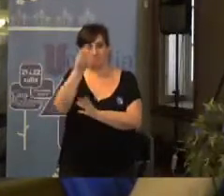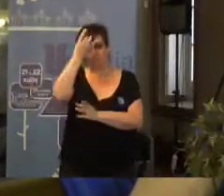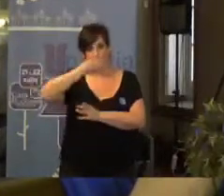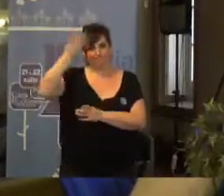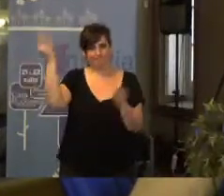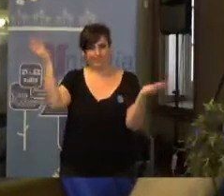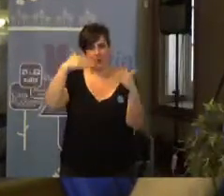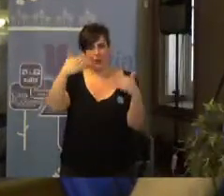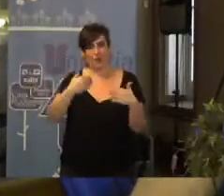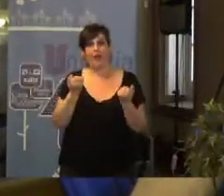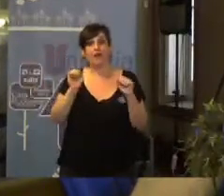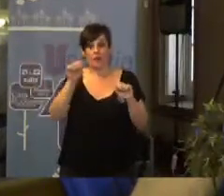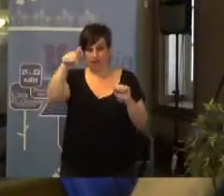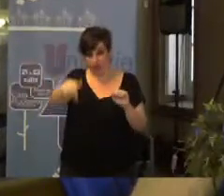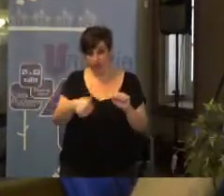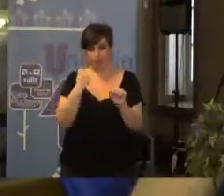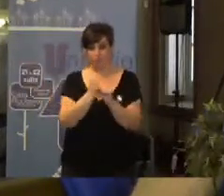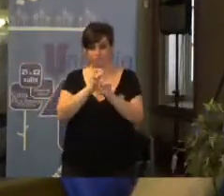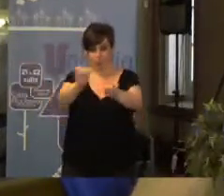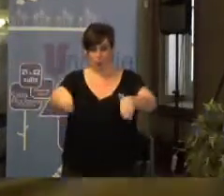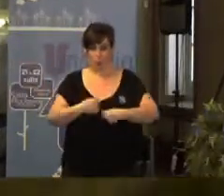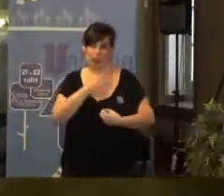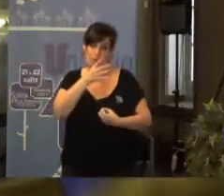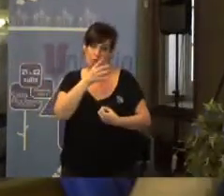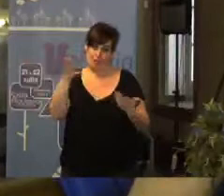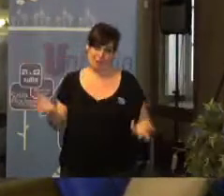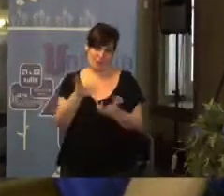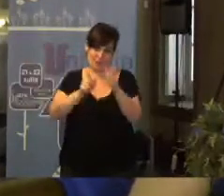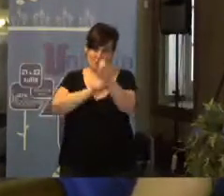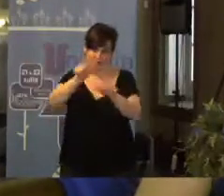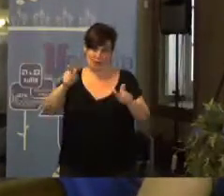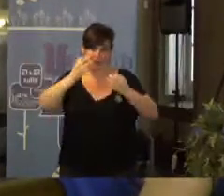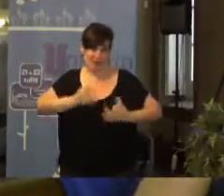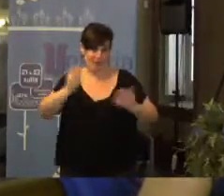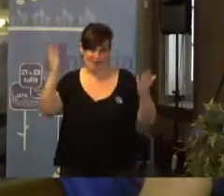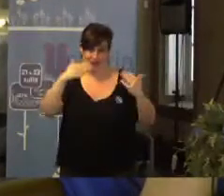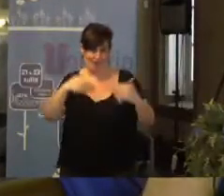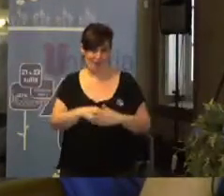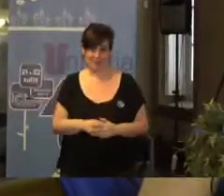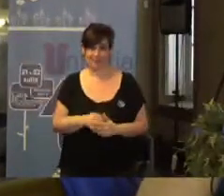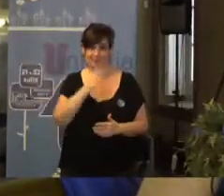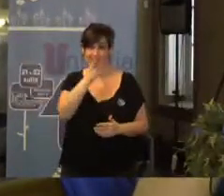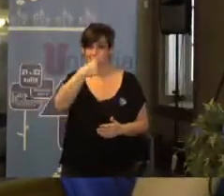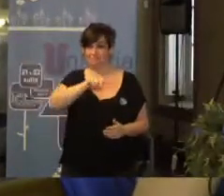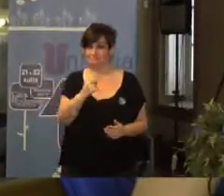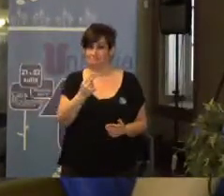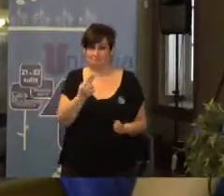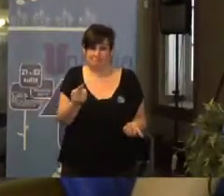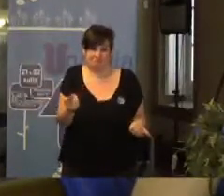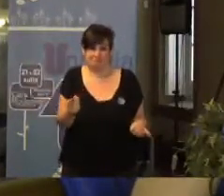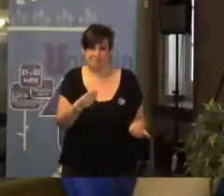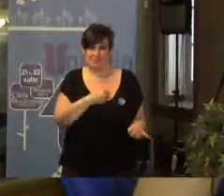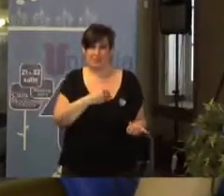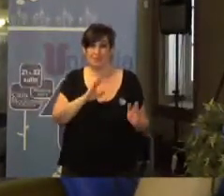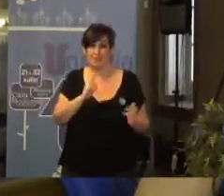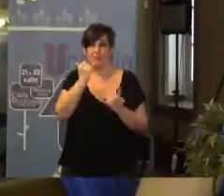para entender por que non hai un impulso demográfico real. Entón, pois, moito nos tememos que esta legislatura pois vai ir